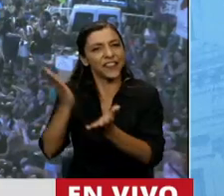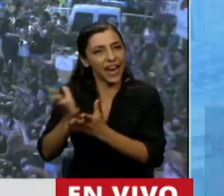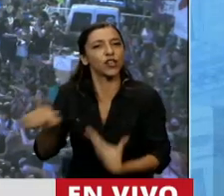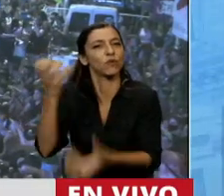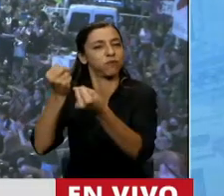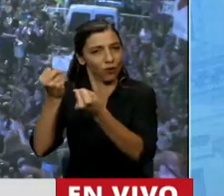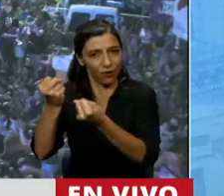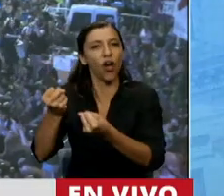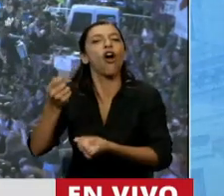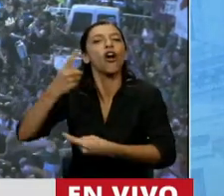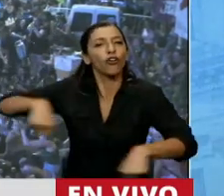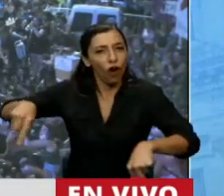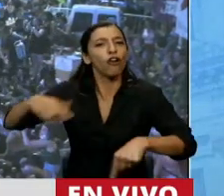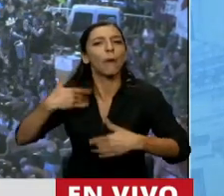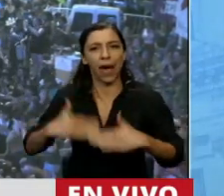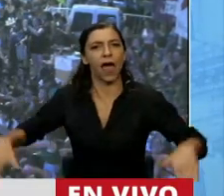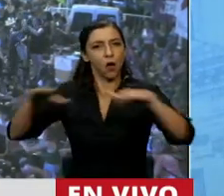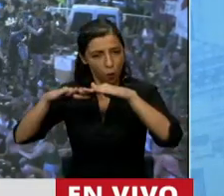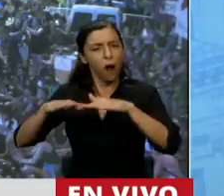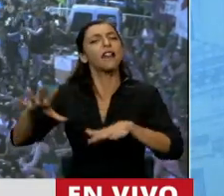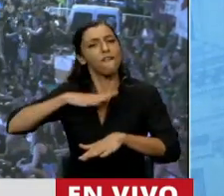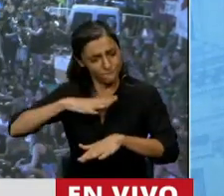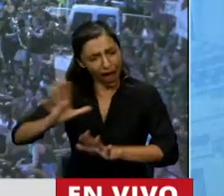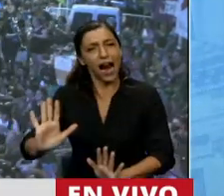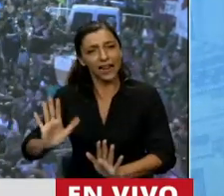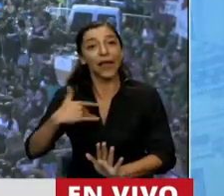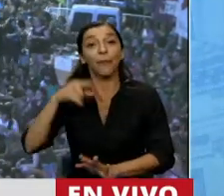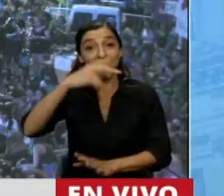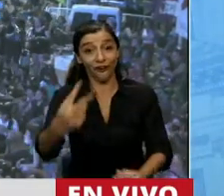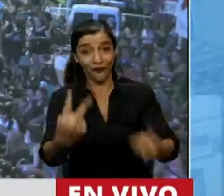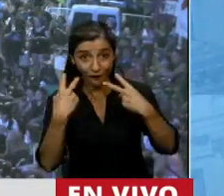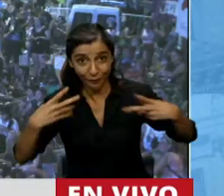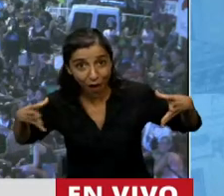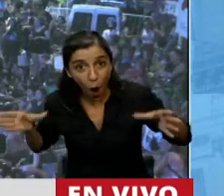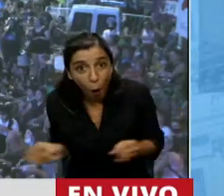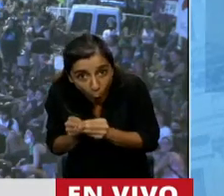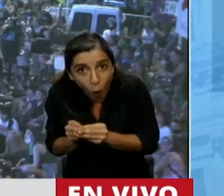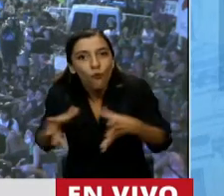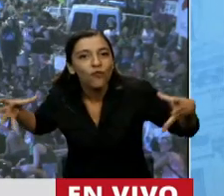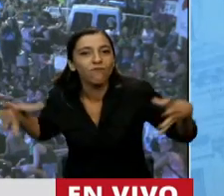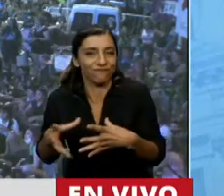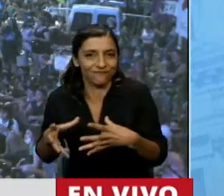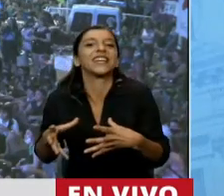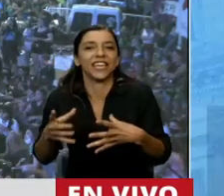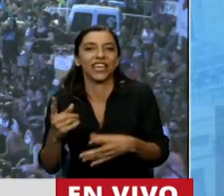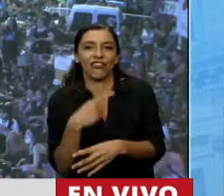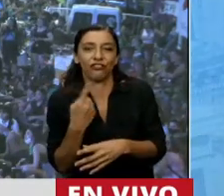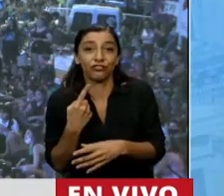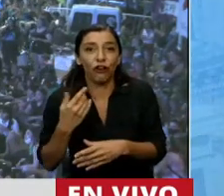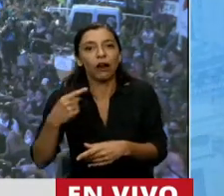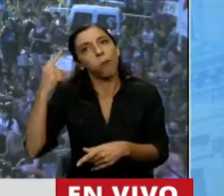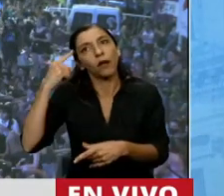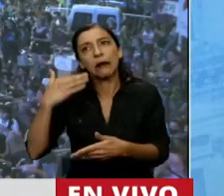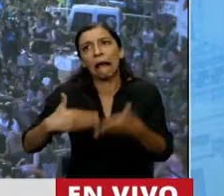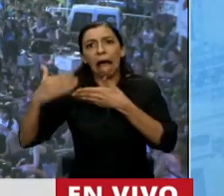conquistar. Y ahora que seguimos juntas, y ahora que sí nos ven y para siempre, no pensamos dar, presidente, ni un solo paso atrás. Y